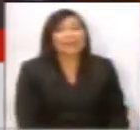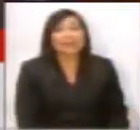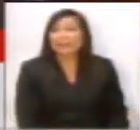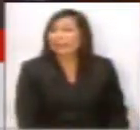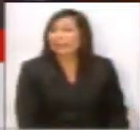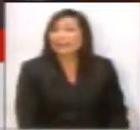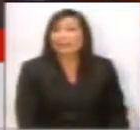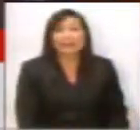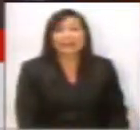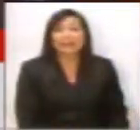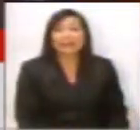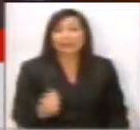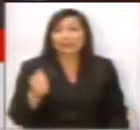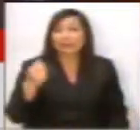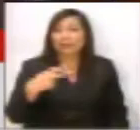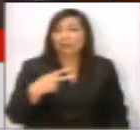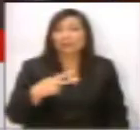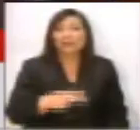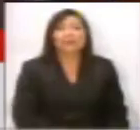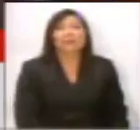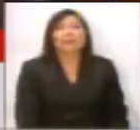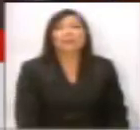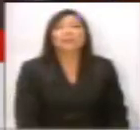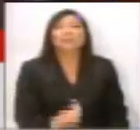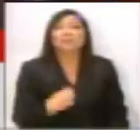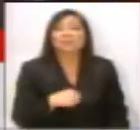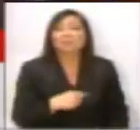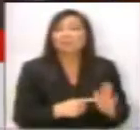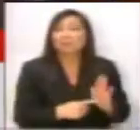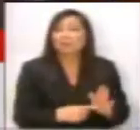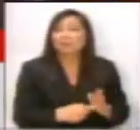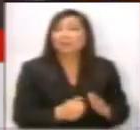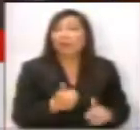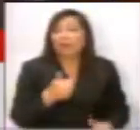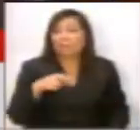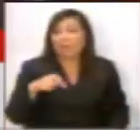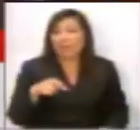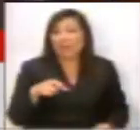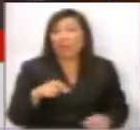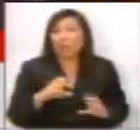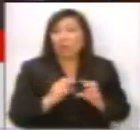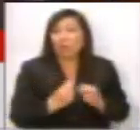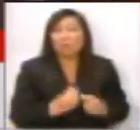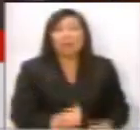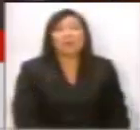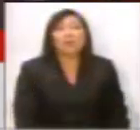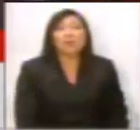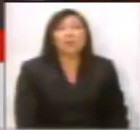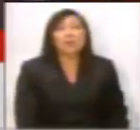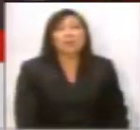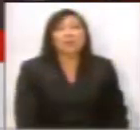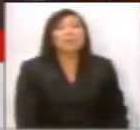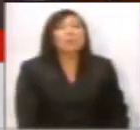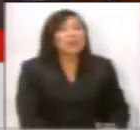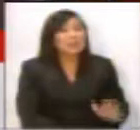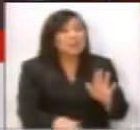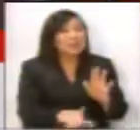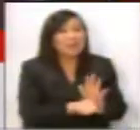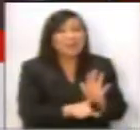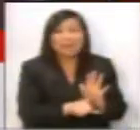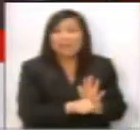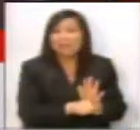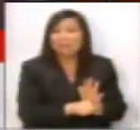presidente. Punto 2. Nosotros hemos presentado en Acción Popular una ley que